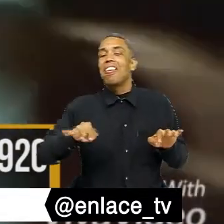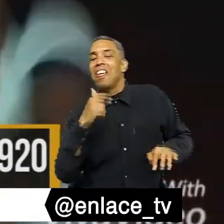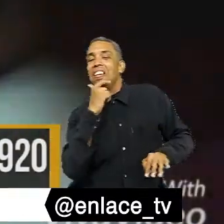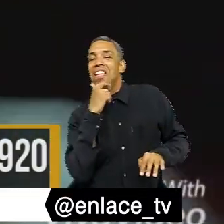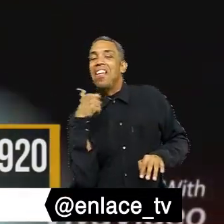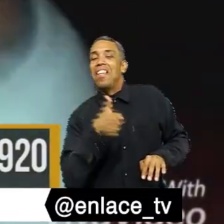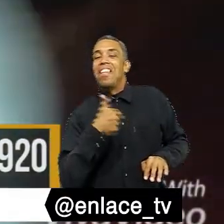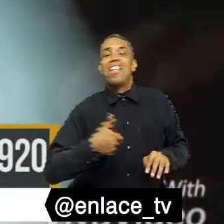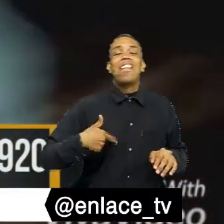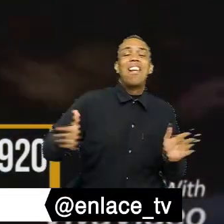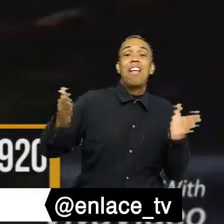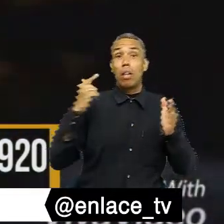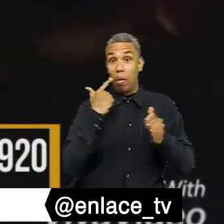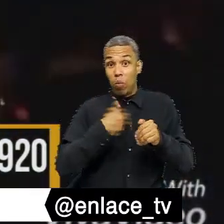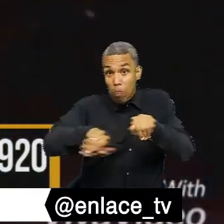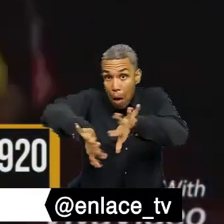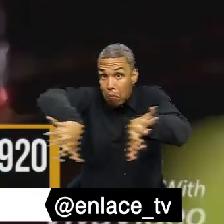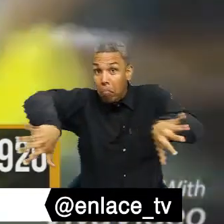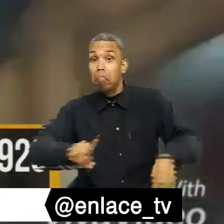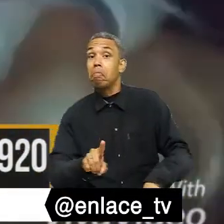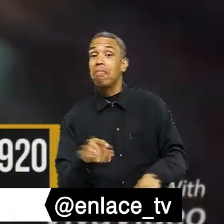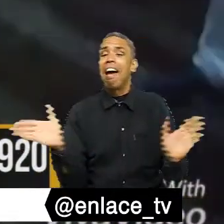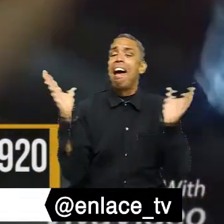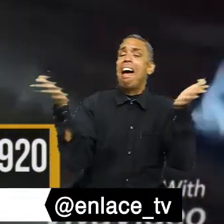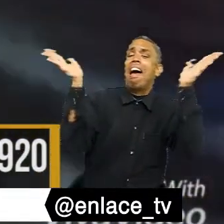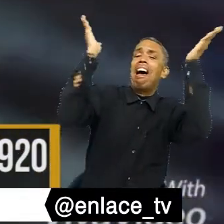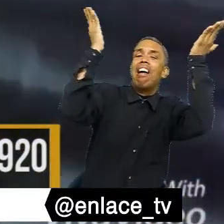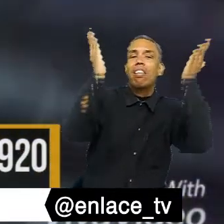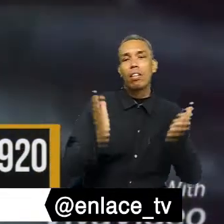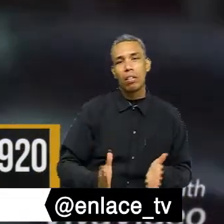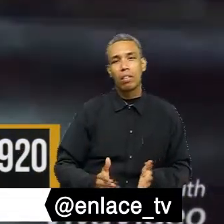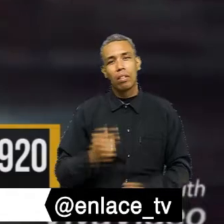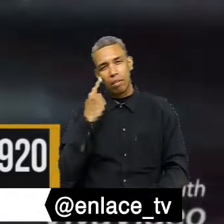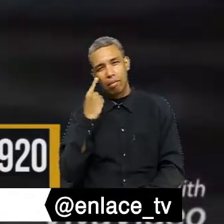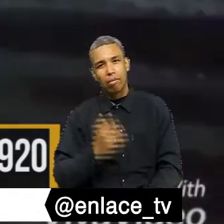nada intervienen para evitar tan bochornosa escena.